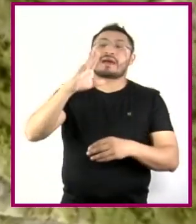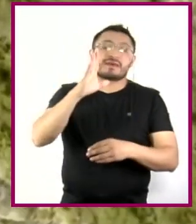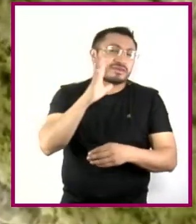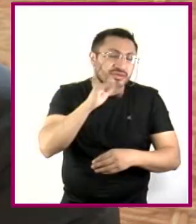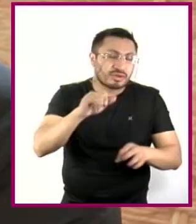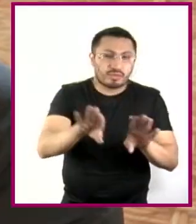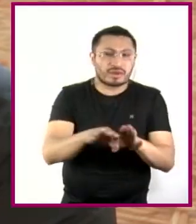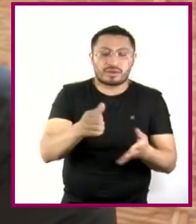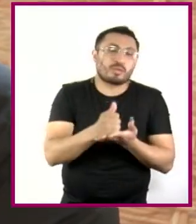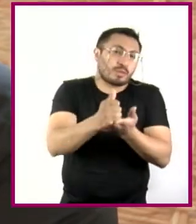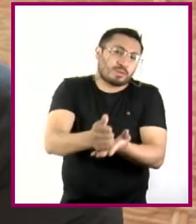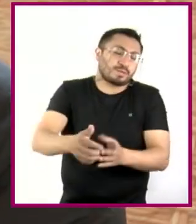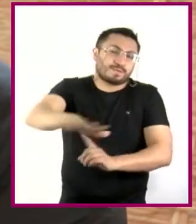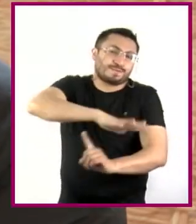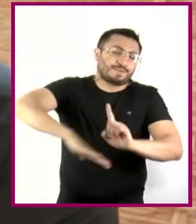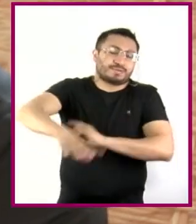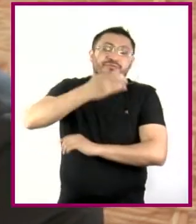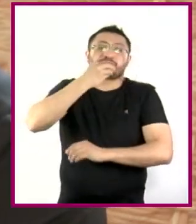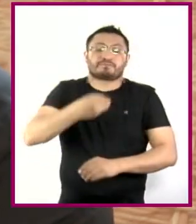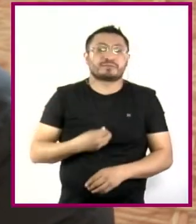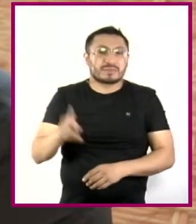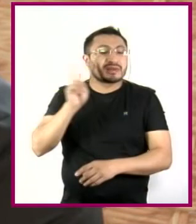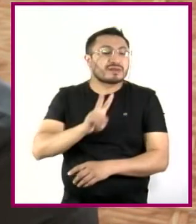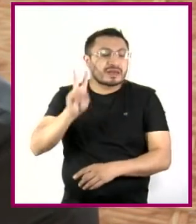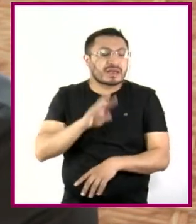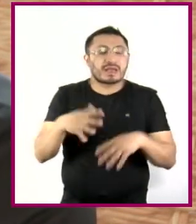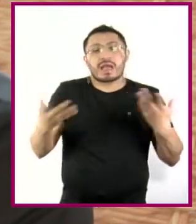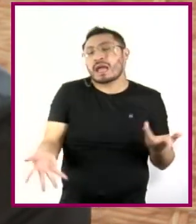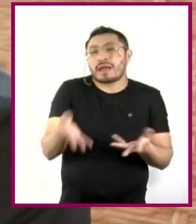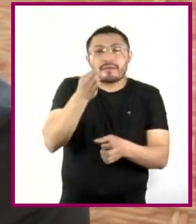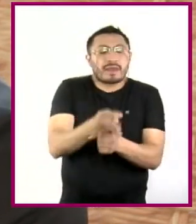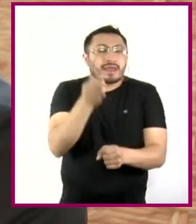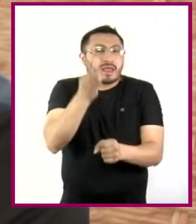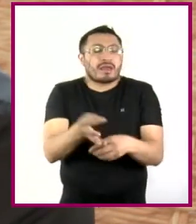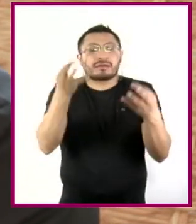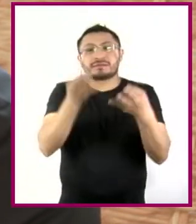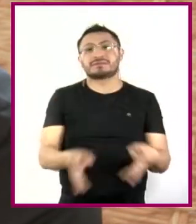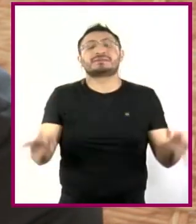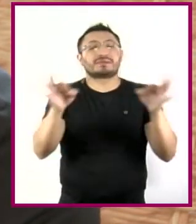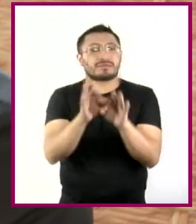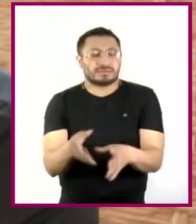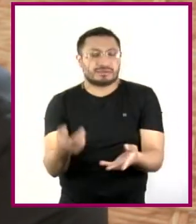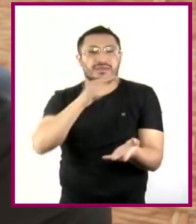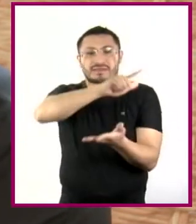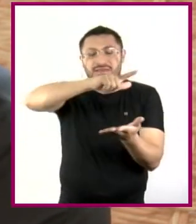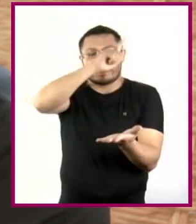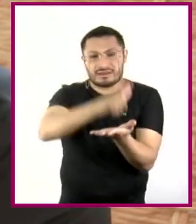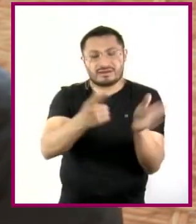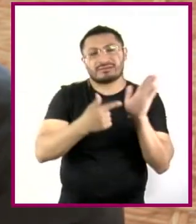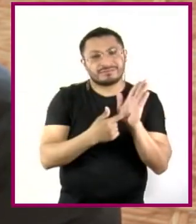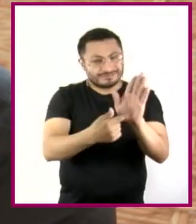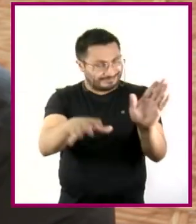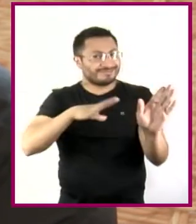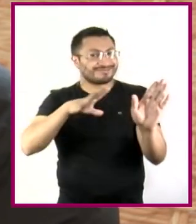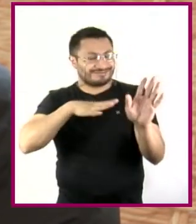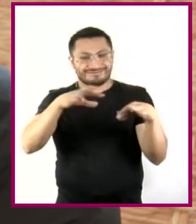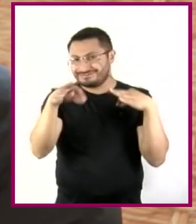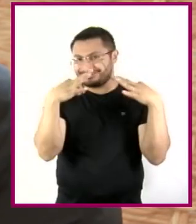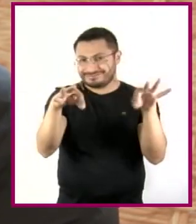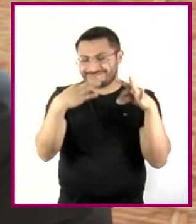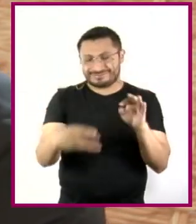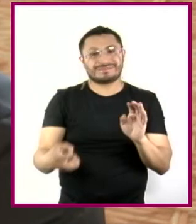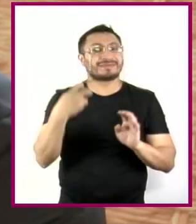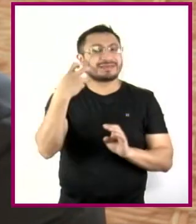medioambientales. Habrá que verlo. Por ahora, lo importante es que desde lo legal existe y se aplica